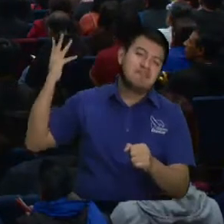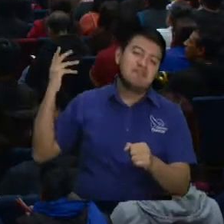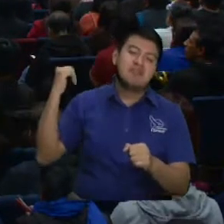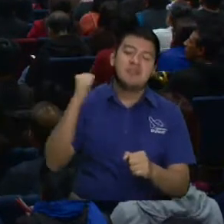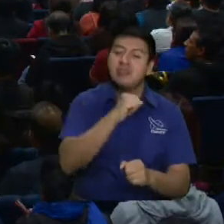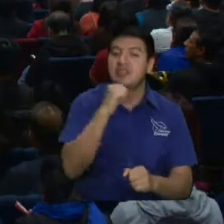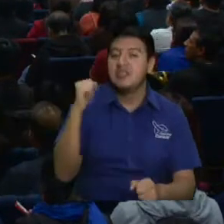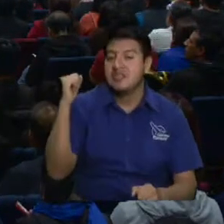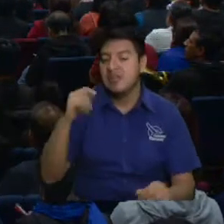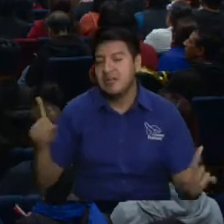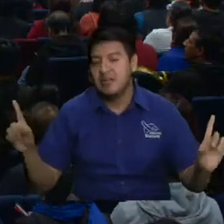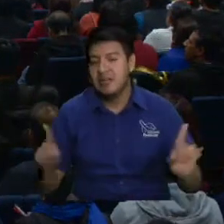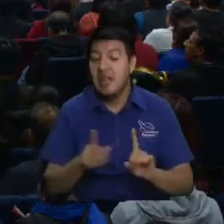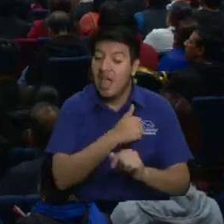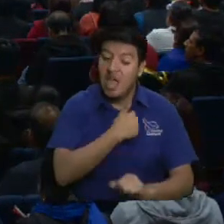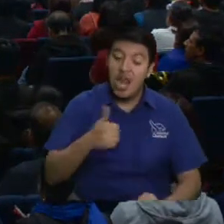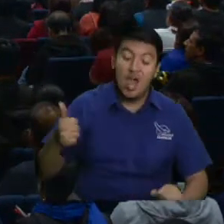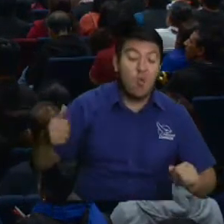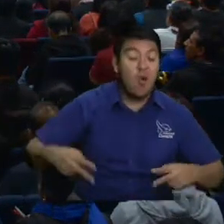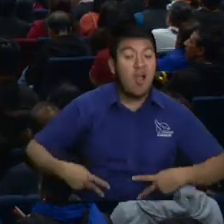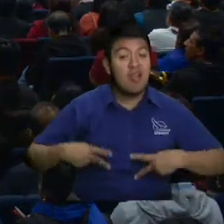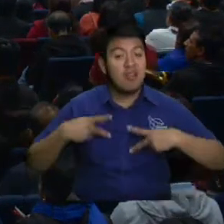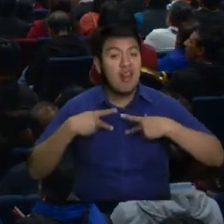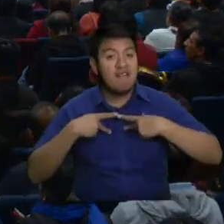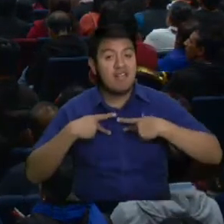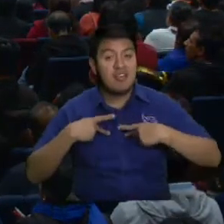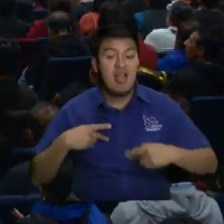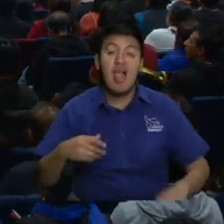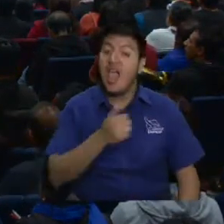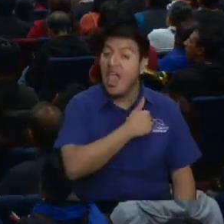agua. ¿Qué?